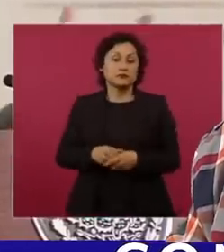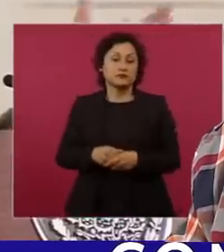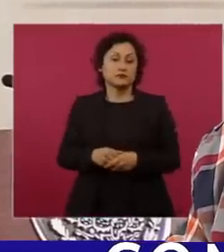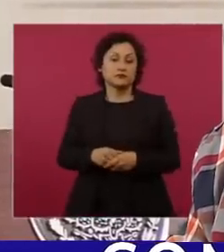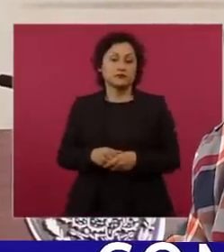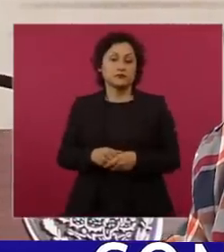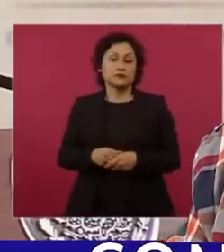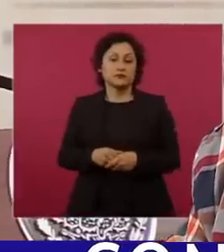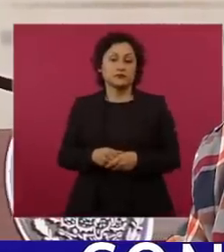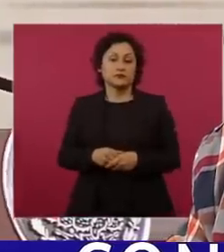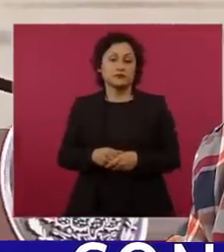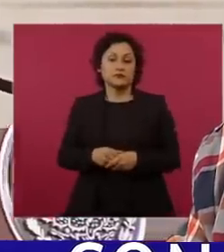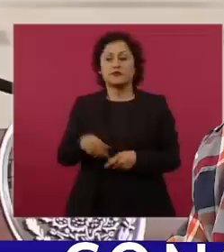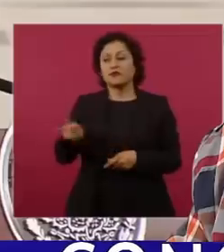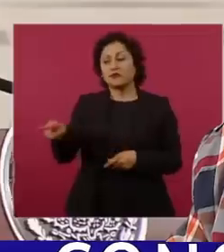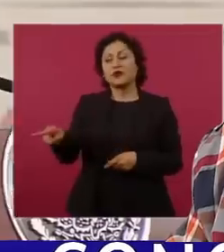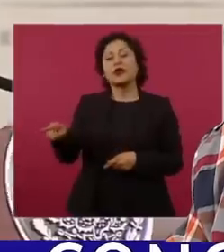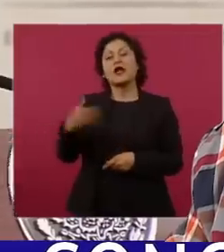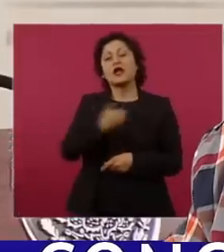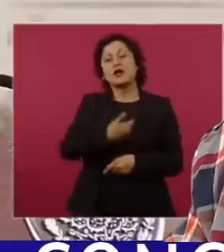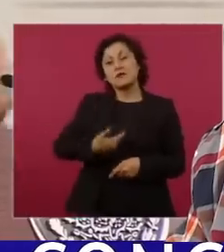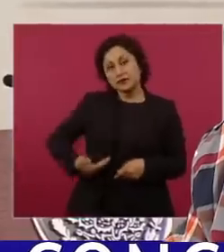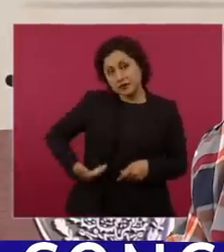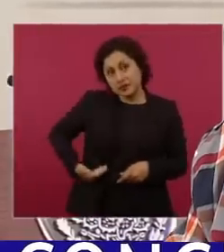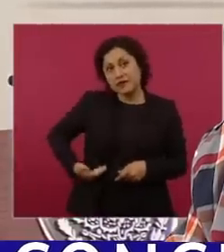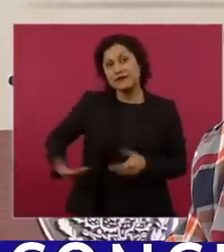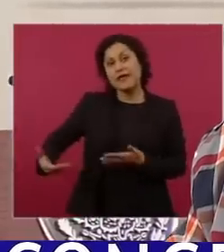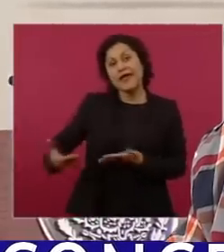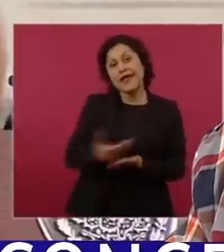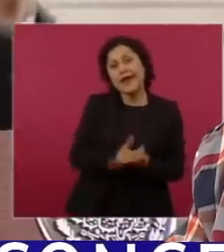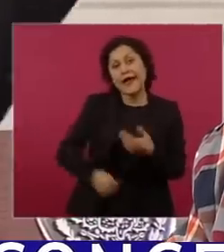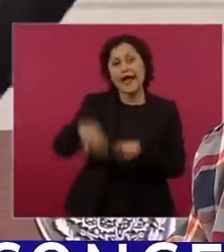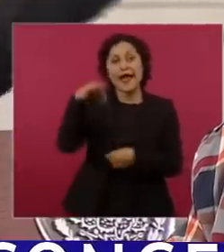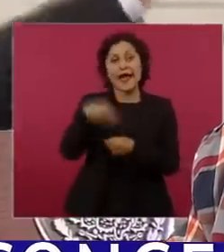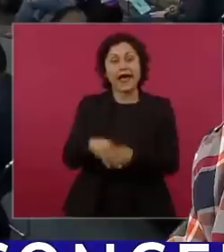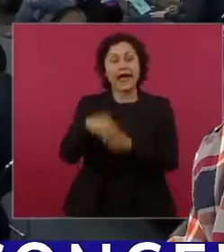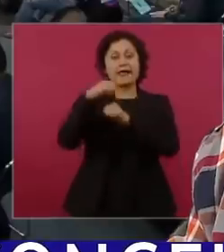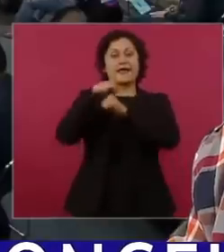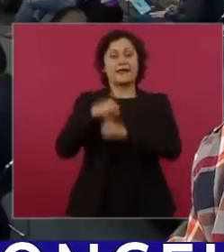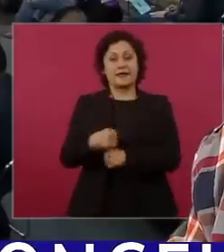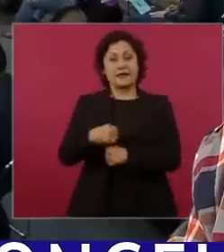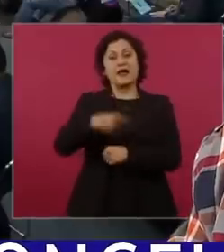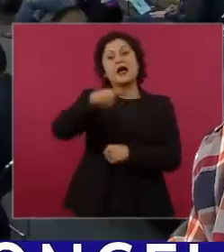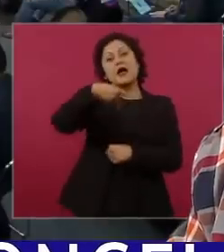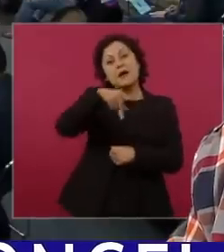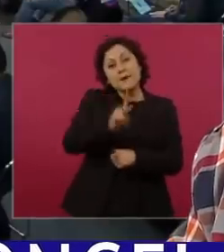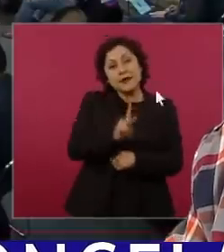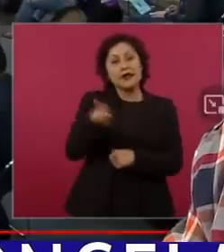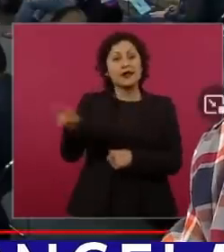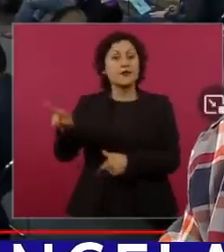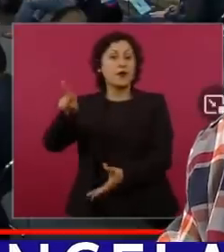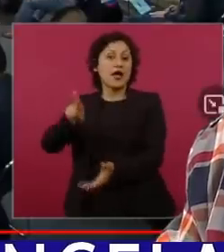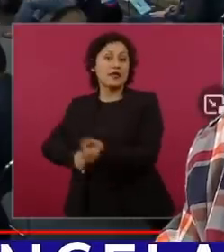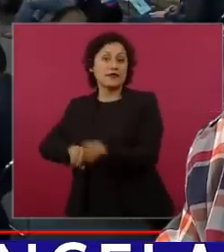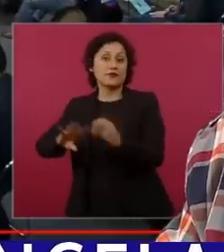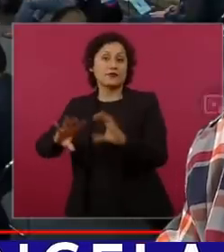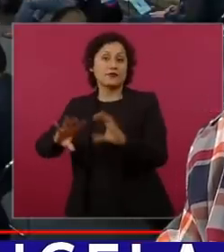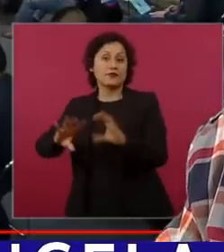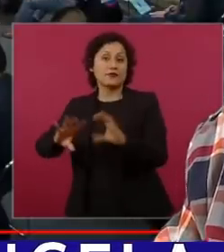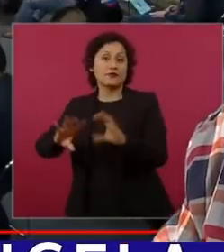tenía mayoría en el Congreso. Esto también es aleccionador.